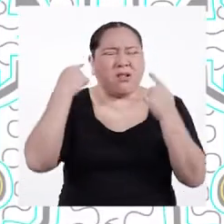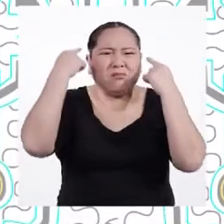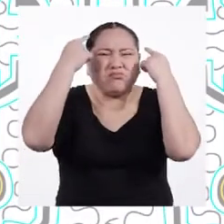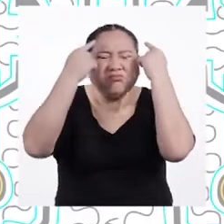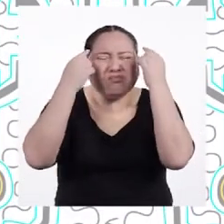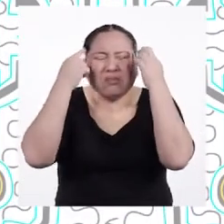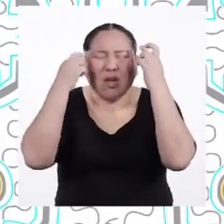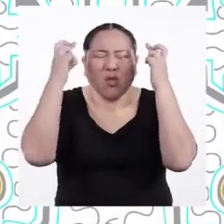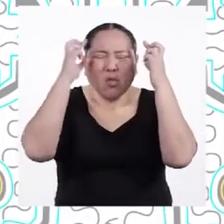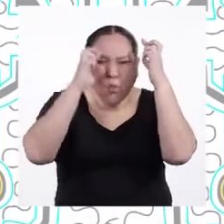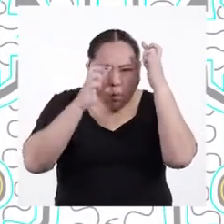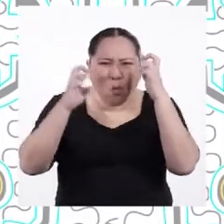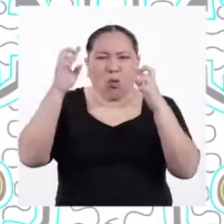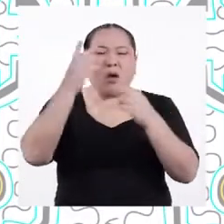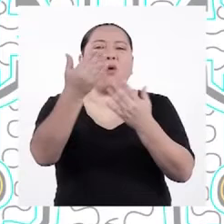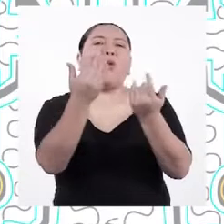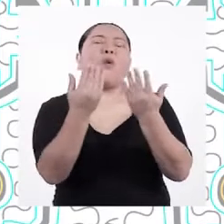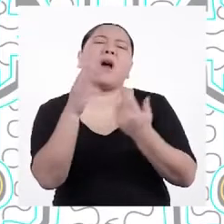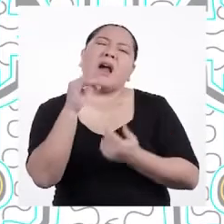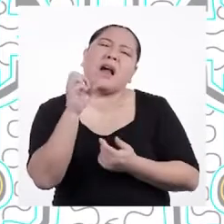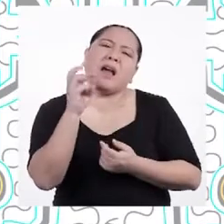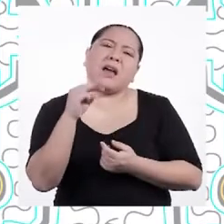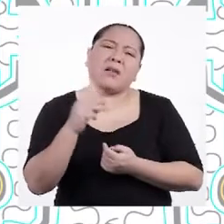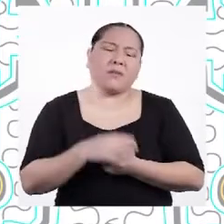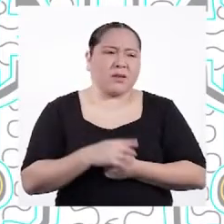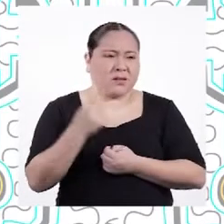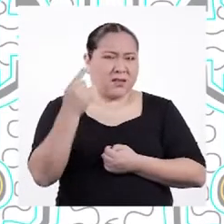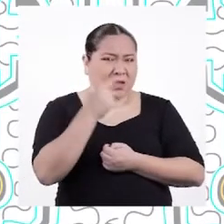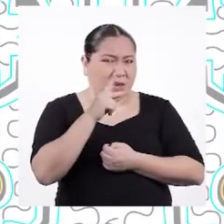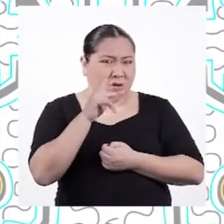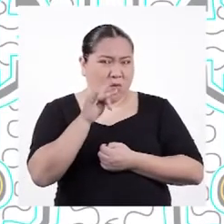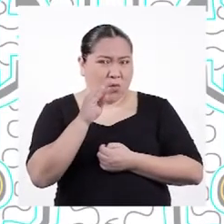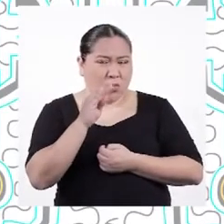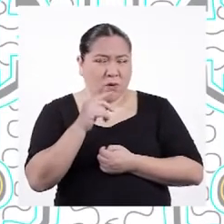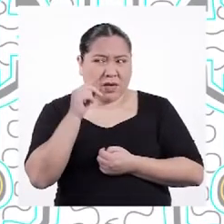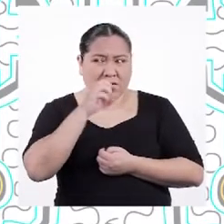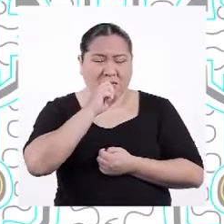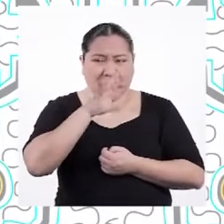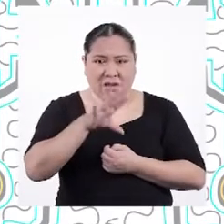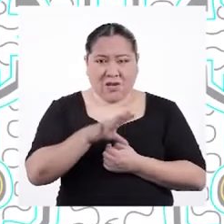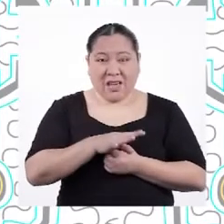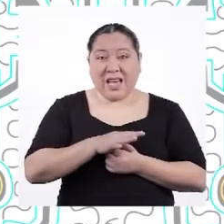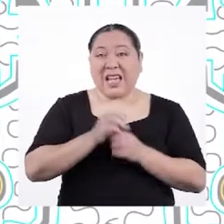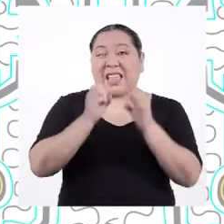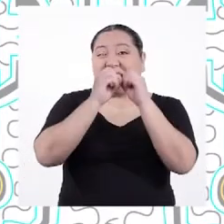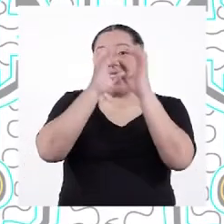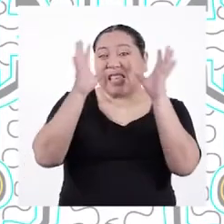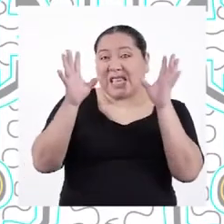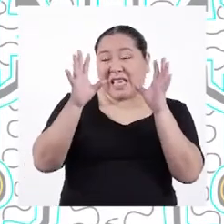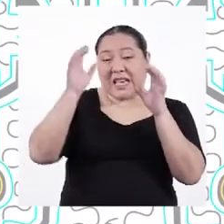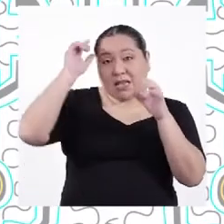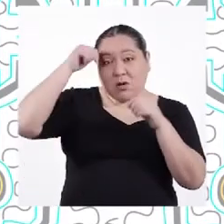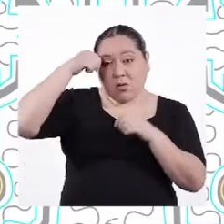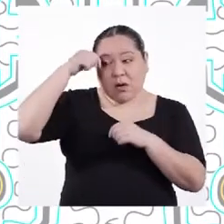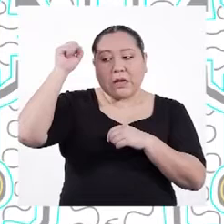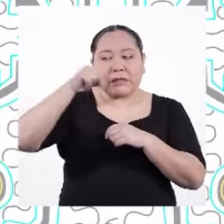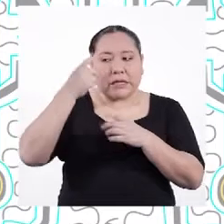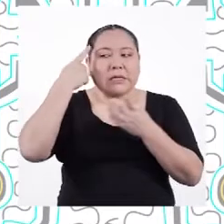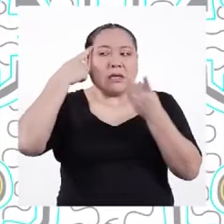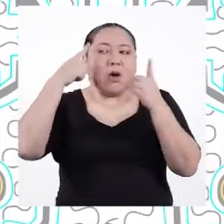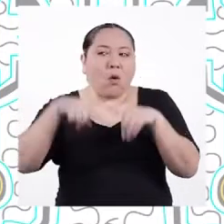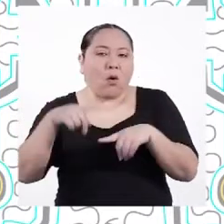la cabeza. Cuéntanos, Carmen. Cubi dijo que esas eran las fechas que recordaba y coincide con lo que me dijeron mis